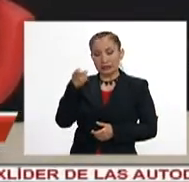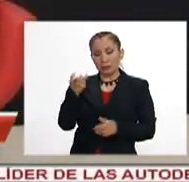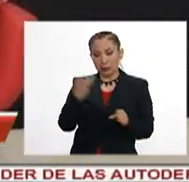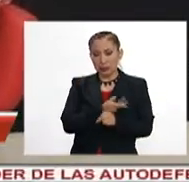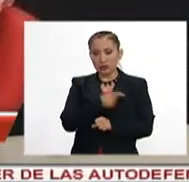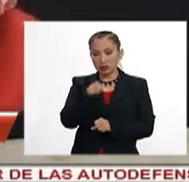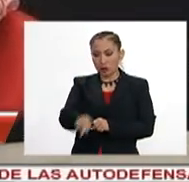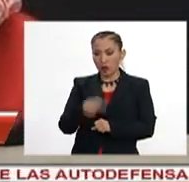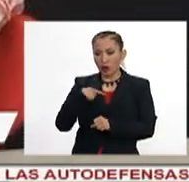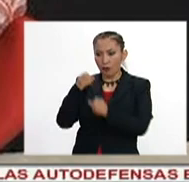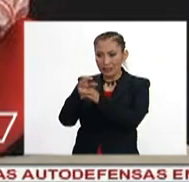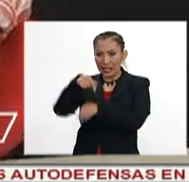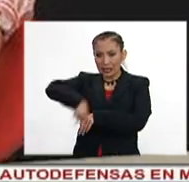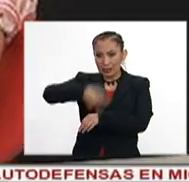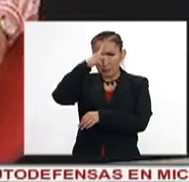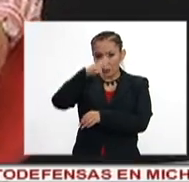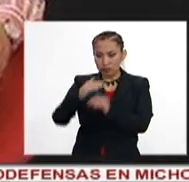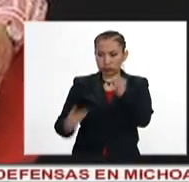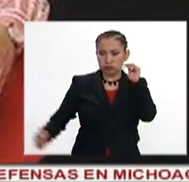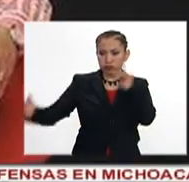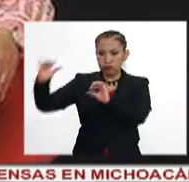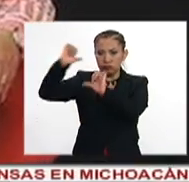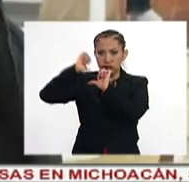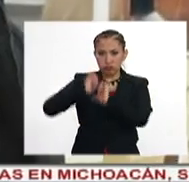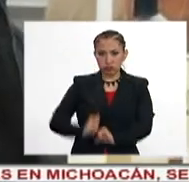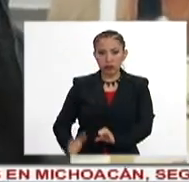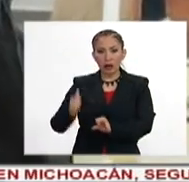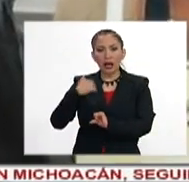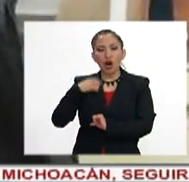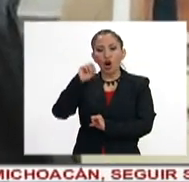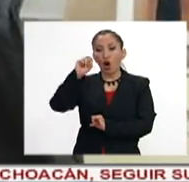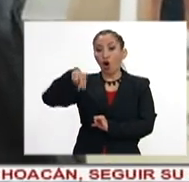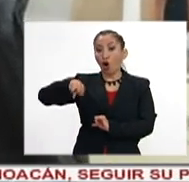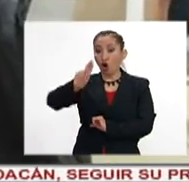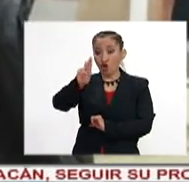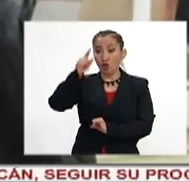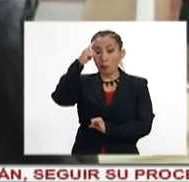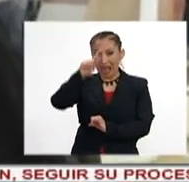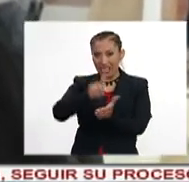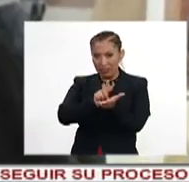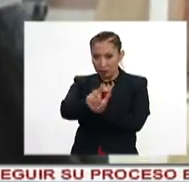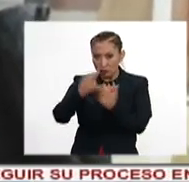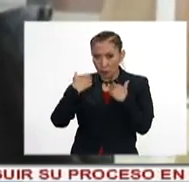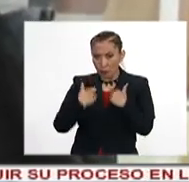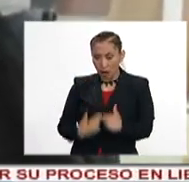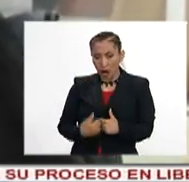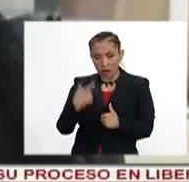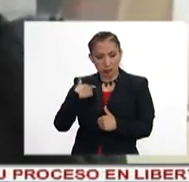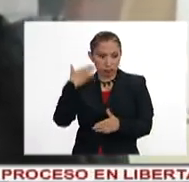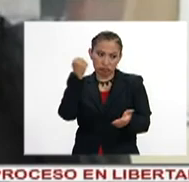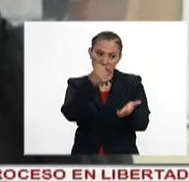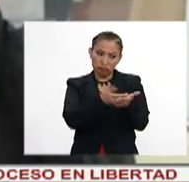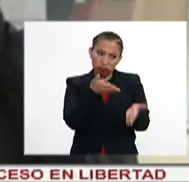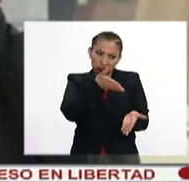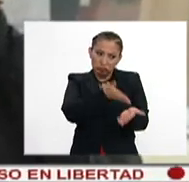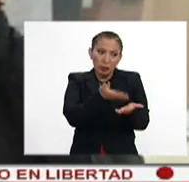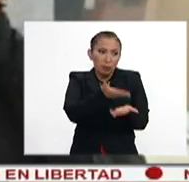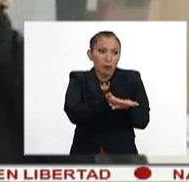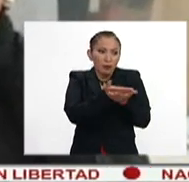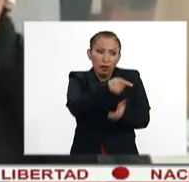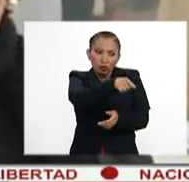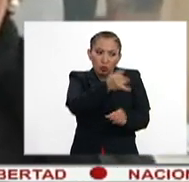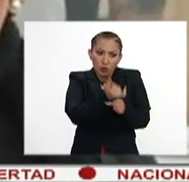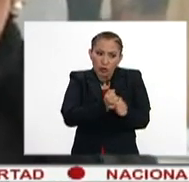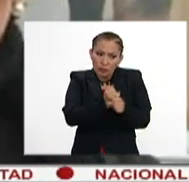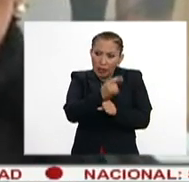estos hechos, la oficina en México del Alto Comisionado de las Naciones Unidas para los Derechos Humanos urgió a las autoridades a